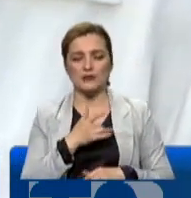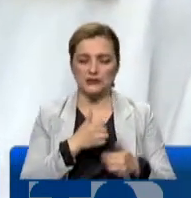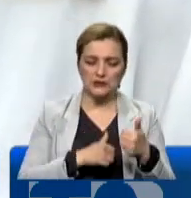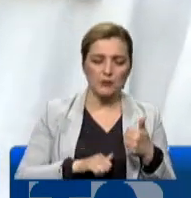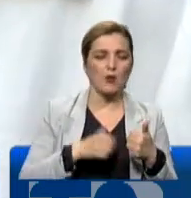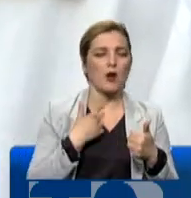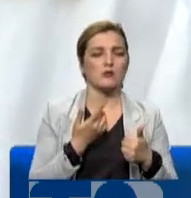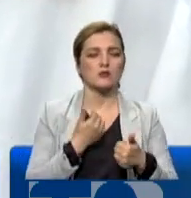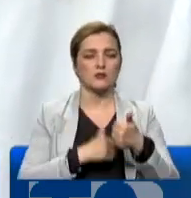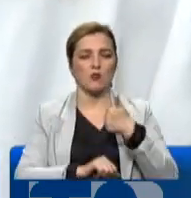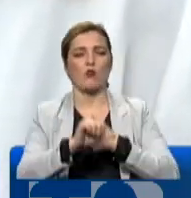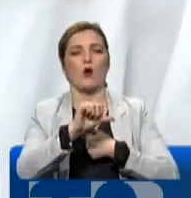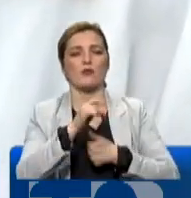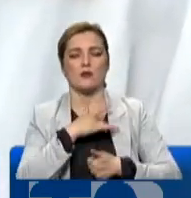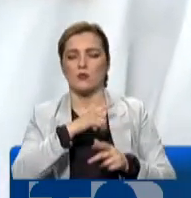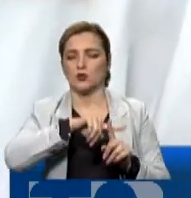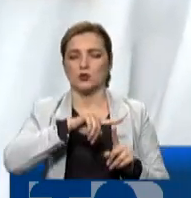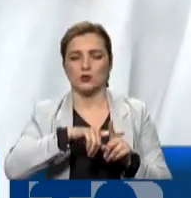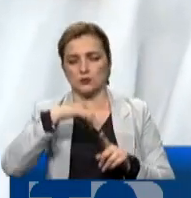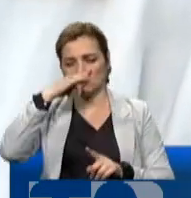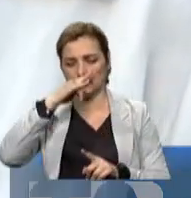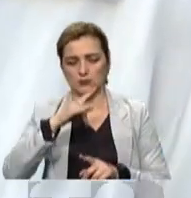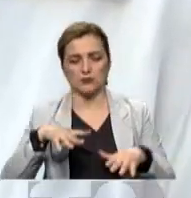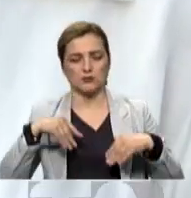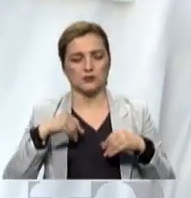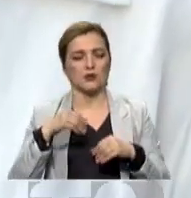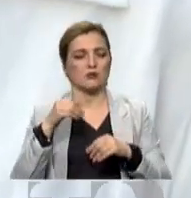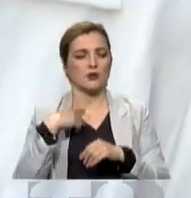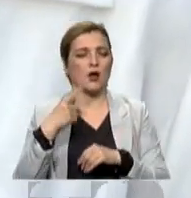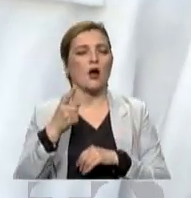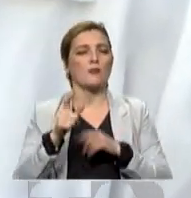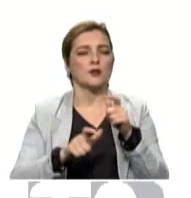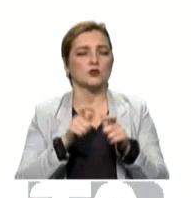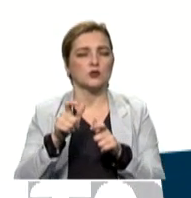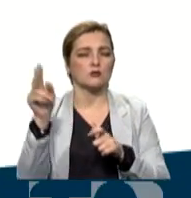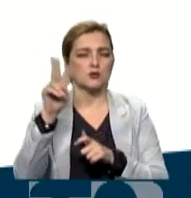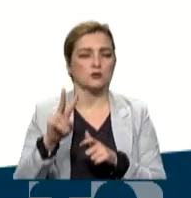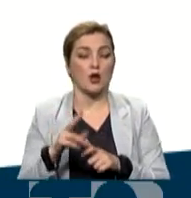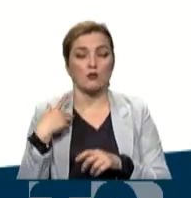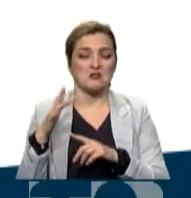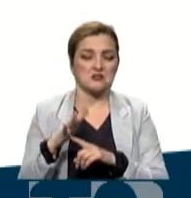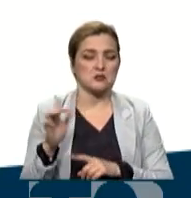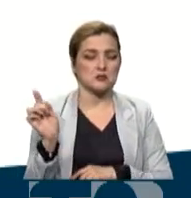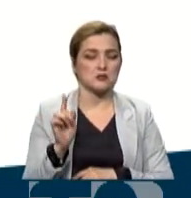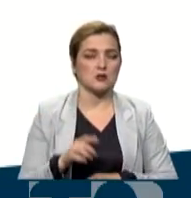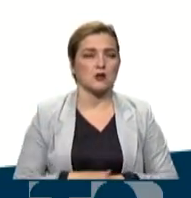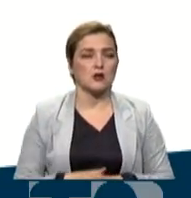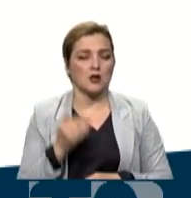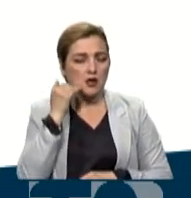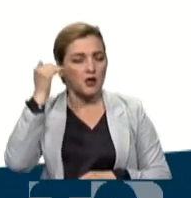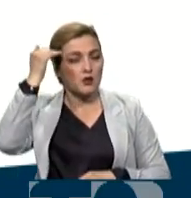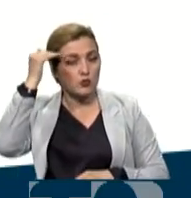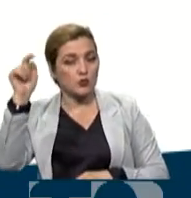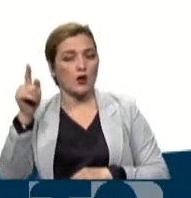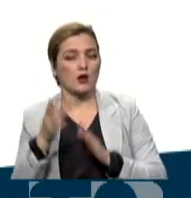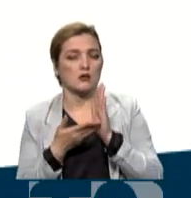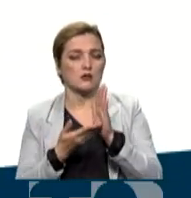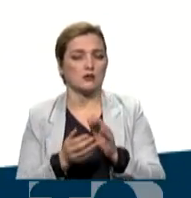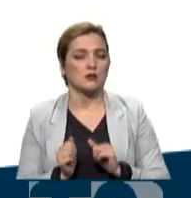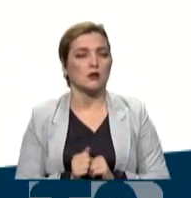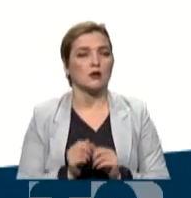los niños. Y así tiene que ser. Y el ejemplo tiene que venir de nosotros los adultos. Al Ecuador, según cifras de UNICEF, han